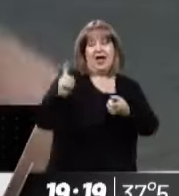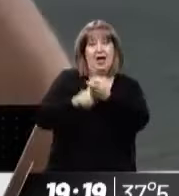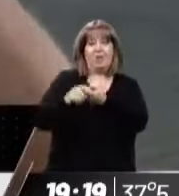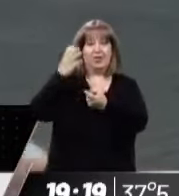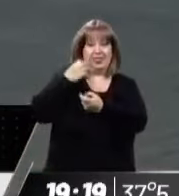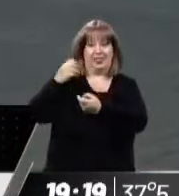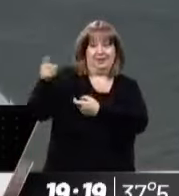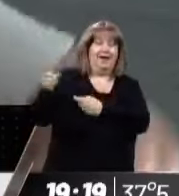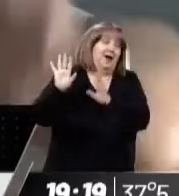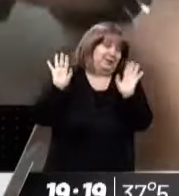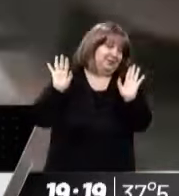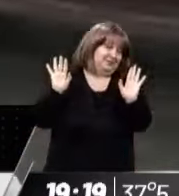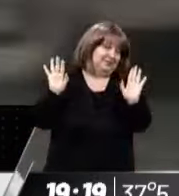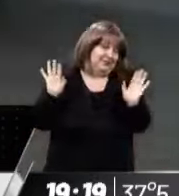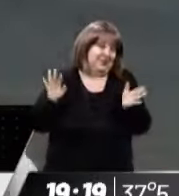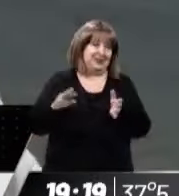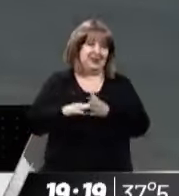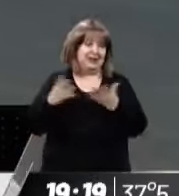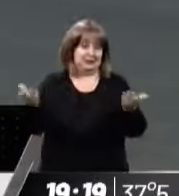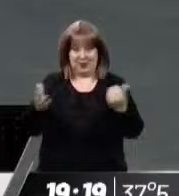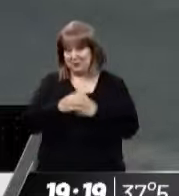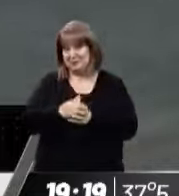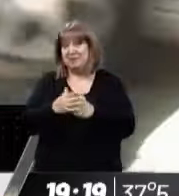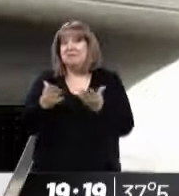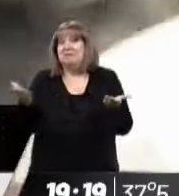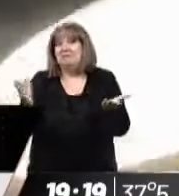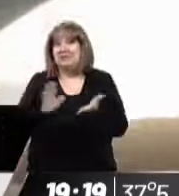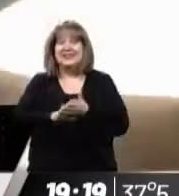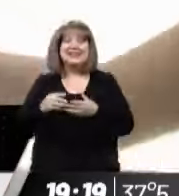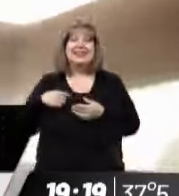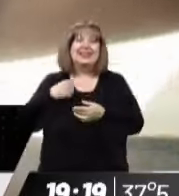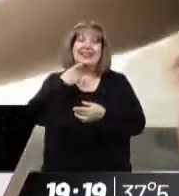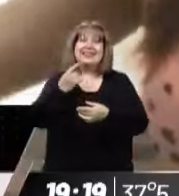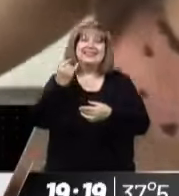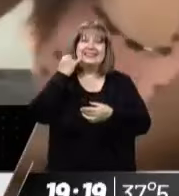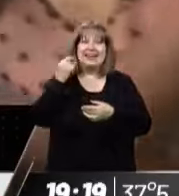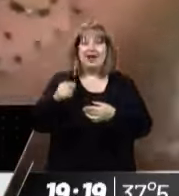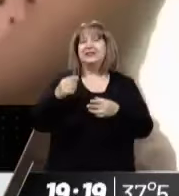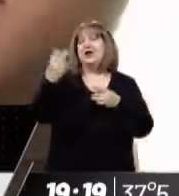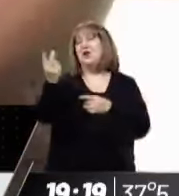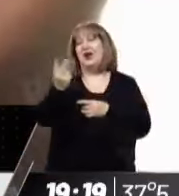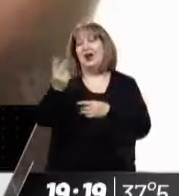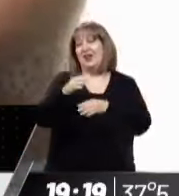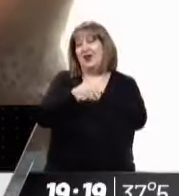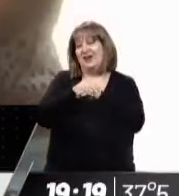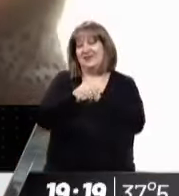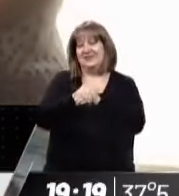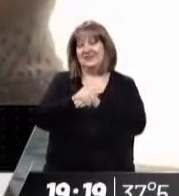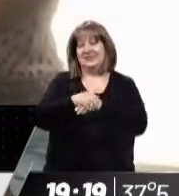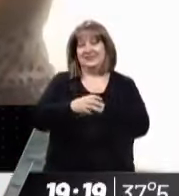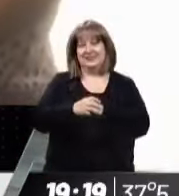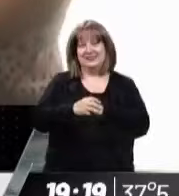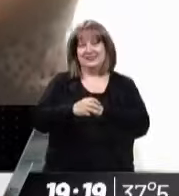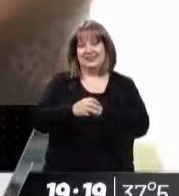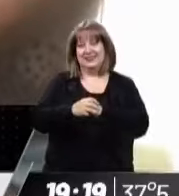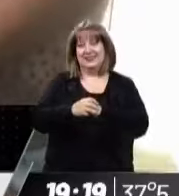pero ganará Francia. Así que vamos bien. De cualquier manera, esto termina bien. Claro. Y